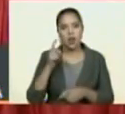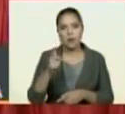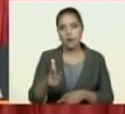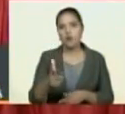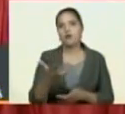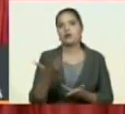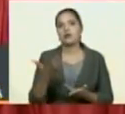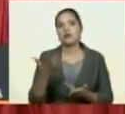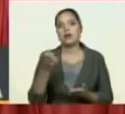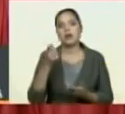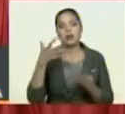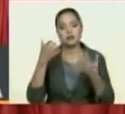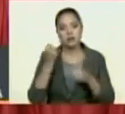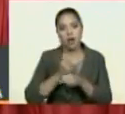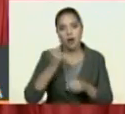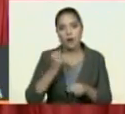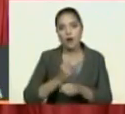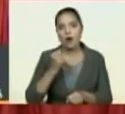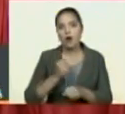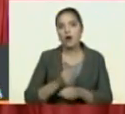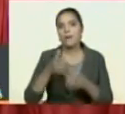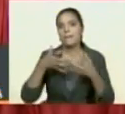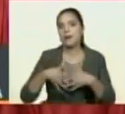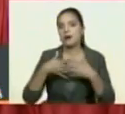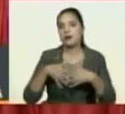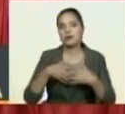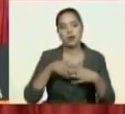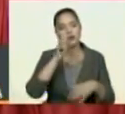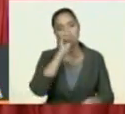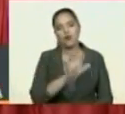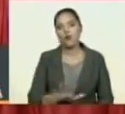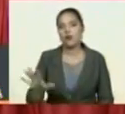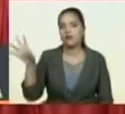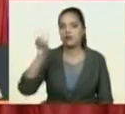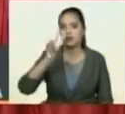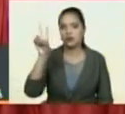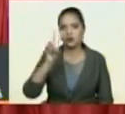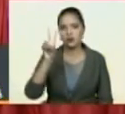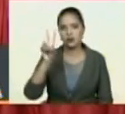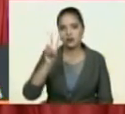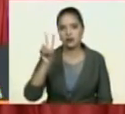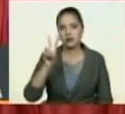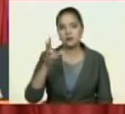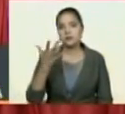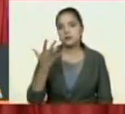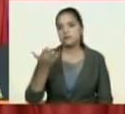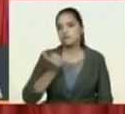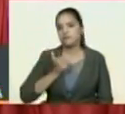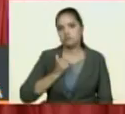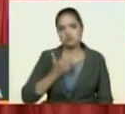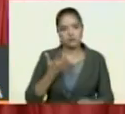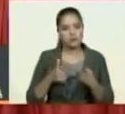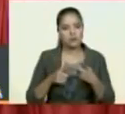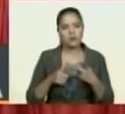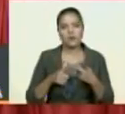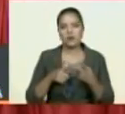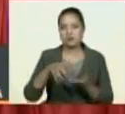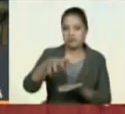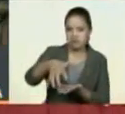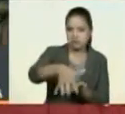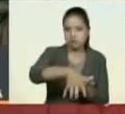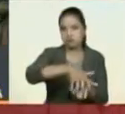transporte, empleo u operación de maquinarias pesadas en todo el territorio nacional. Llámese maquinaria